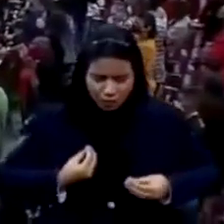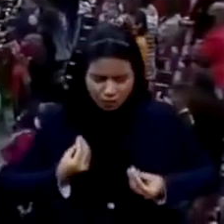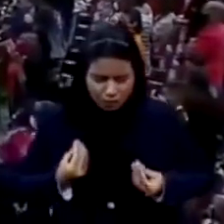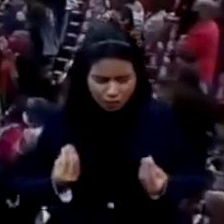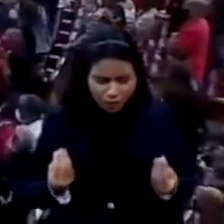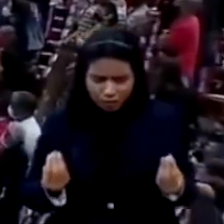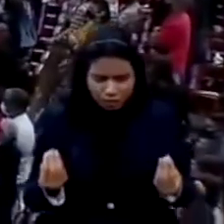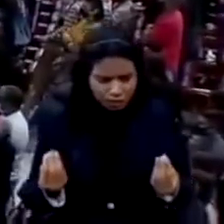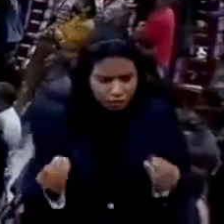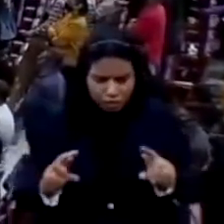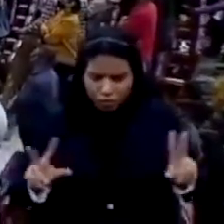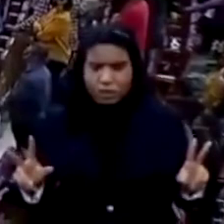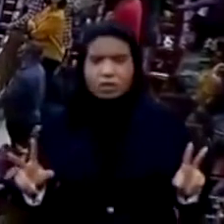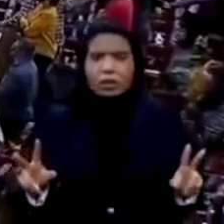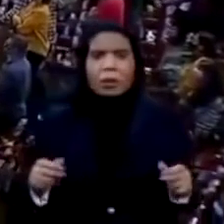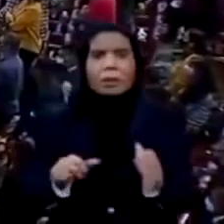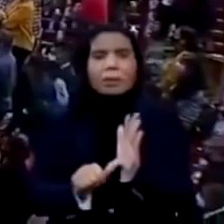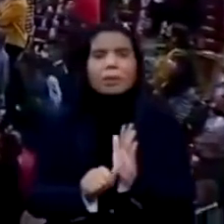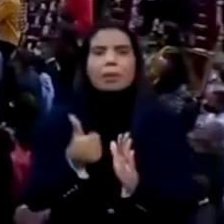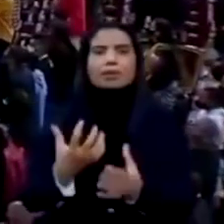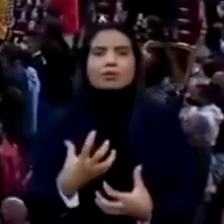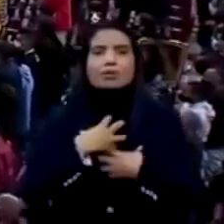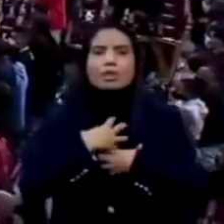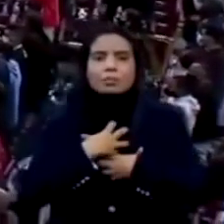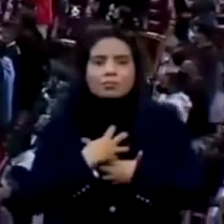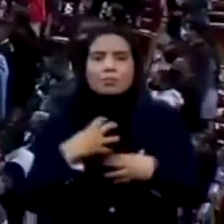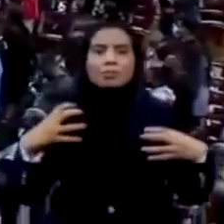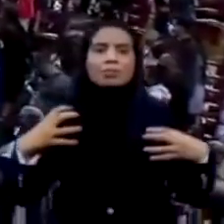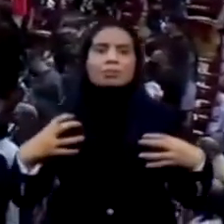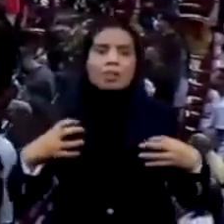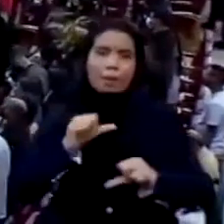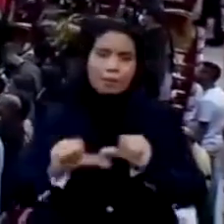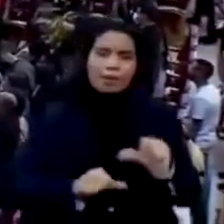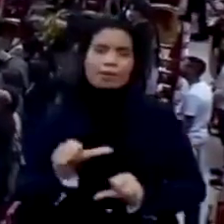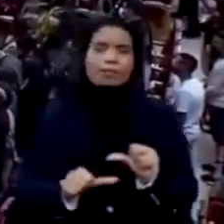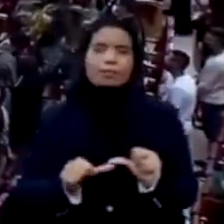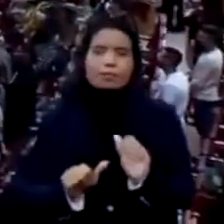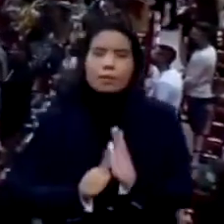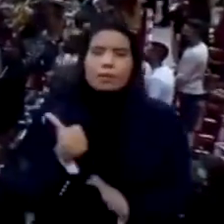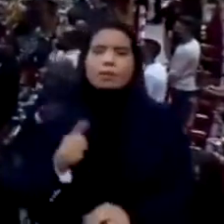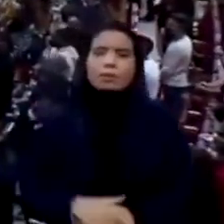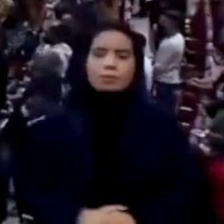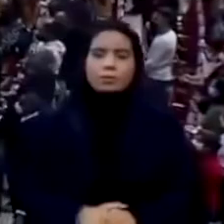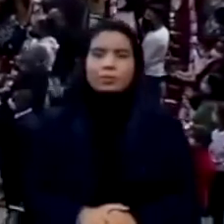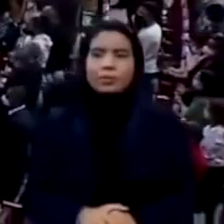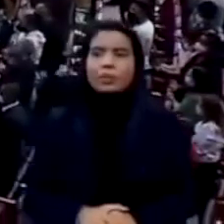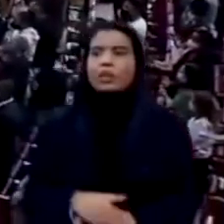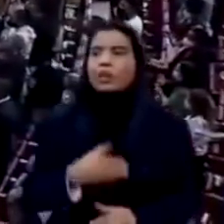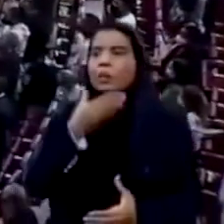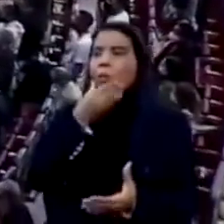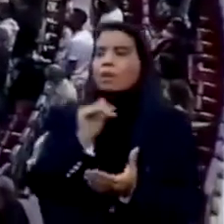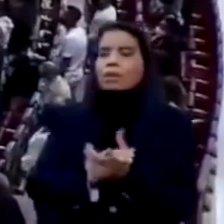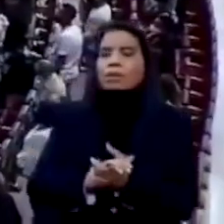usted tiene que tornarse diferente primero se tiene que tornarse diferente el marido de ella solo bajo